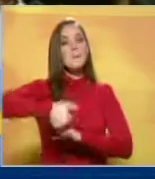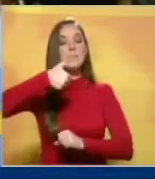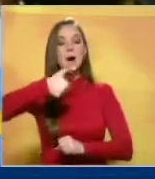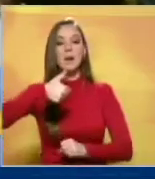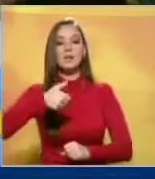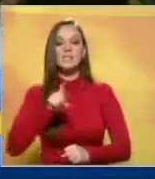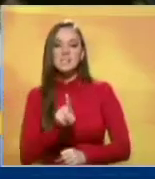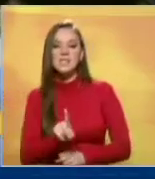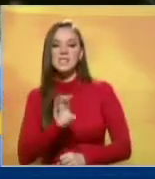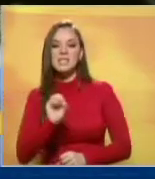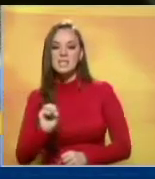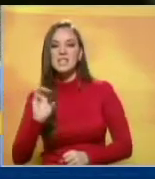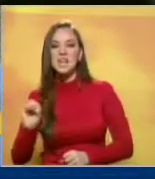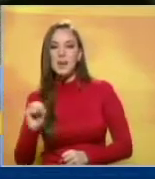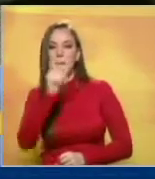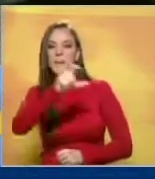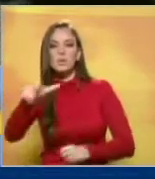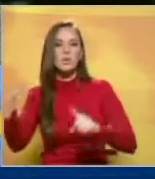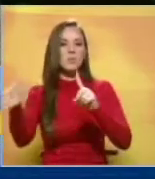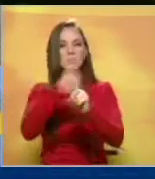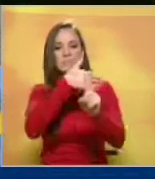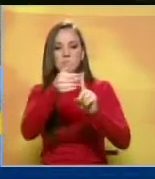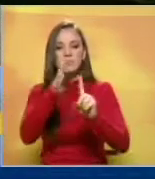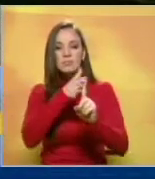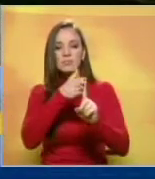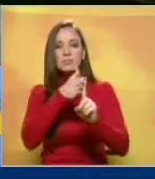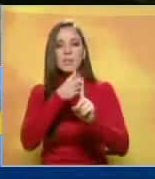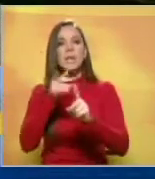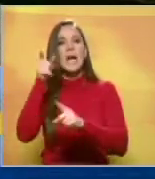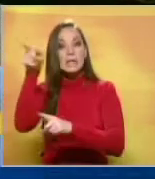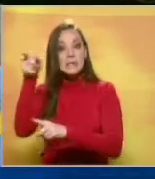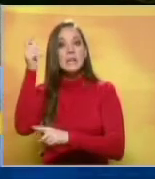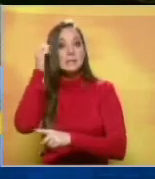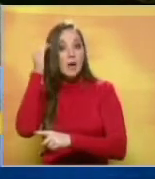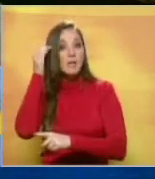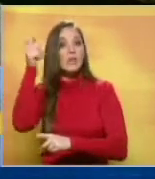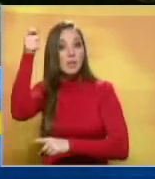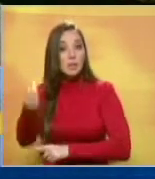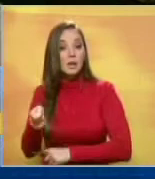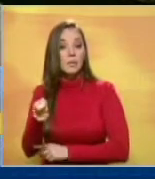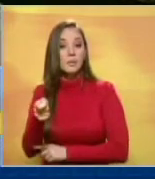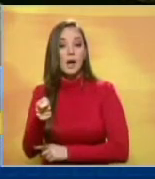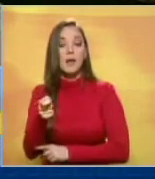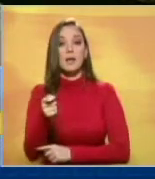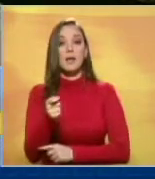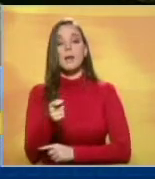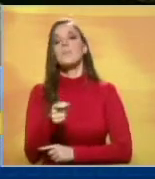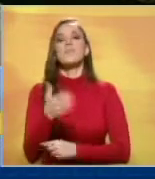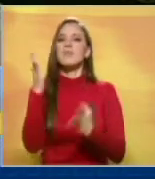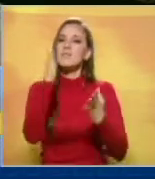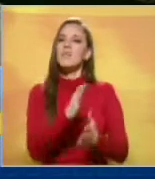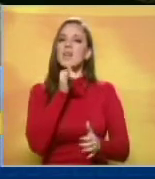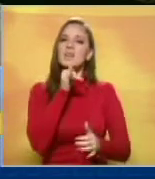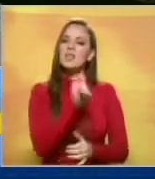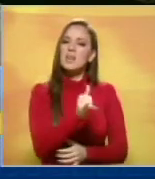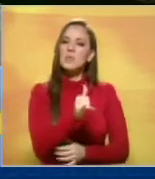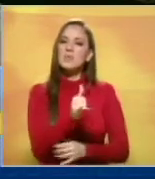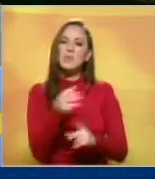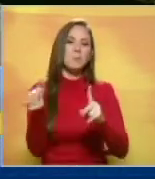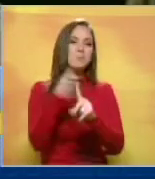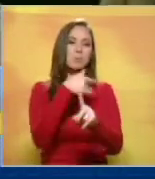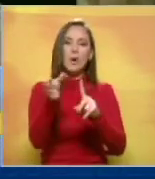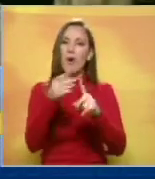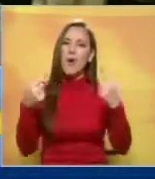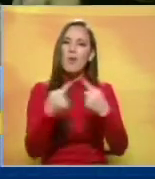torturas que están siendo tramitadas en los tribunales que más de mil denuncias de tratos crueles e